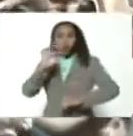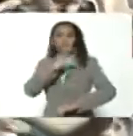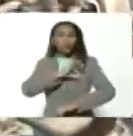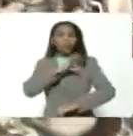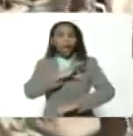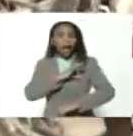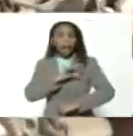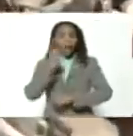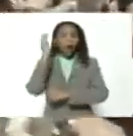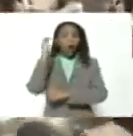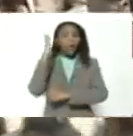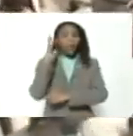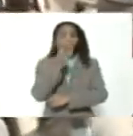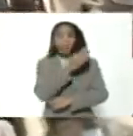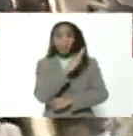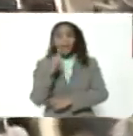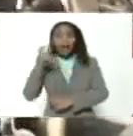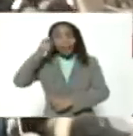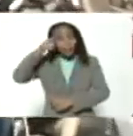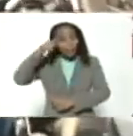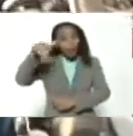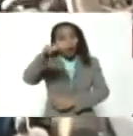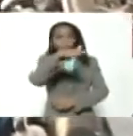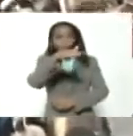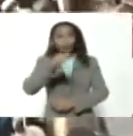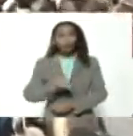del Congreso Bicentenario de los Pueblos.